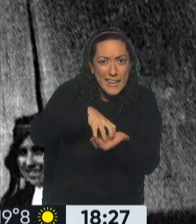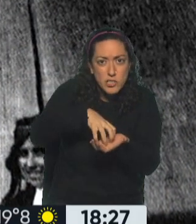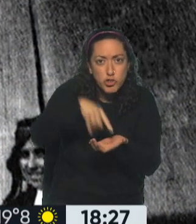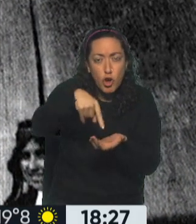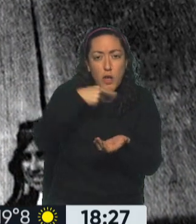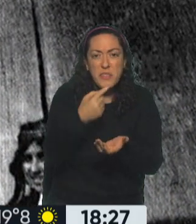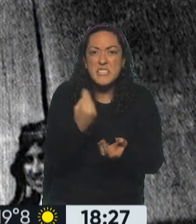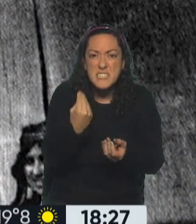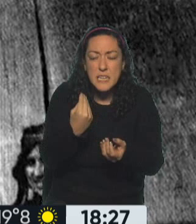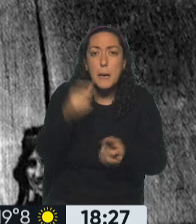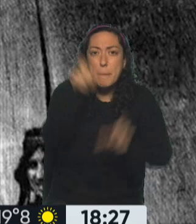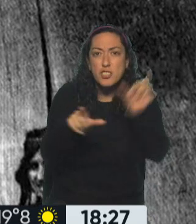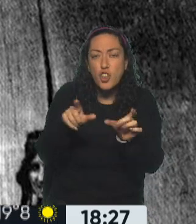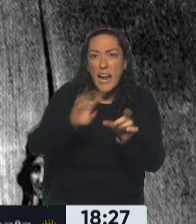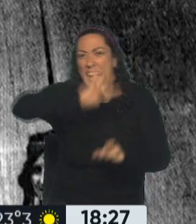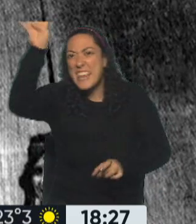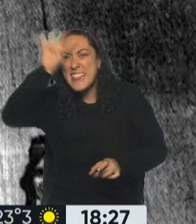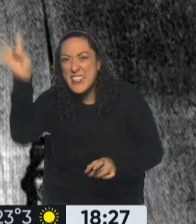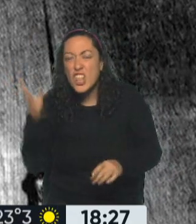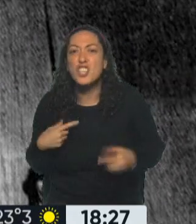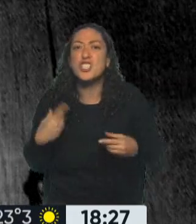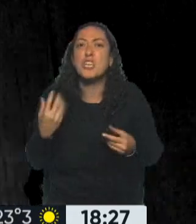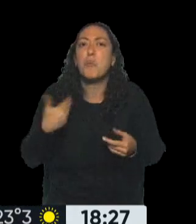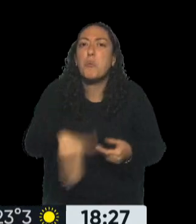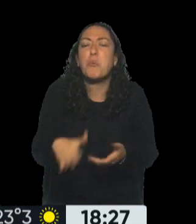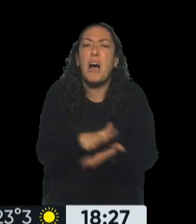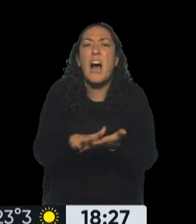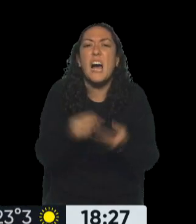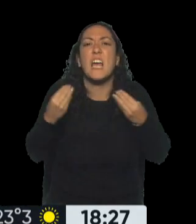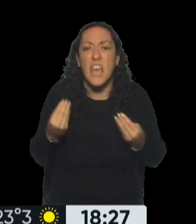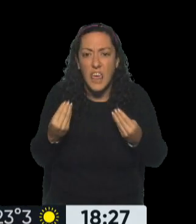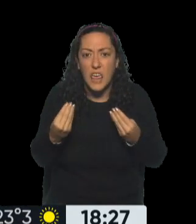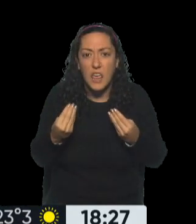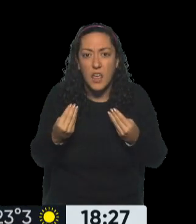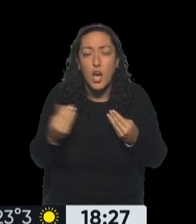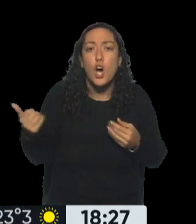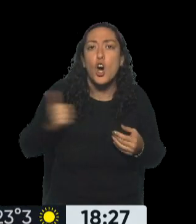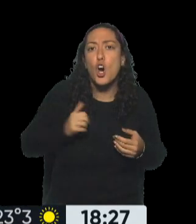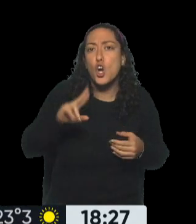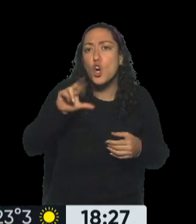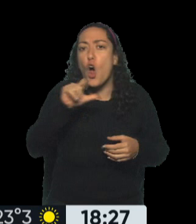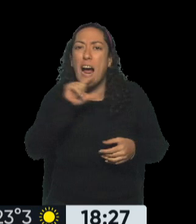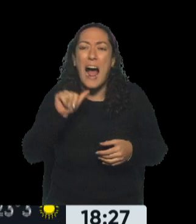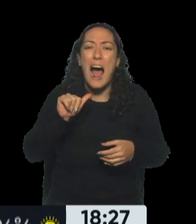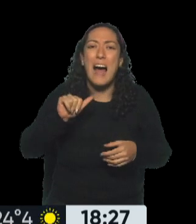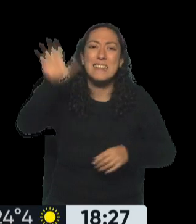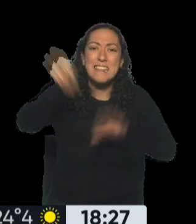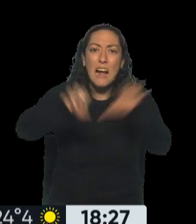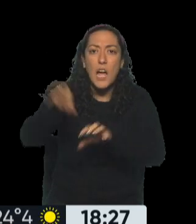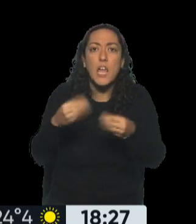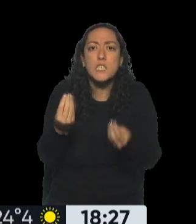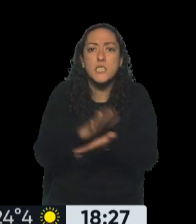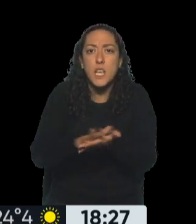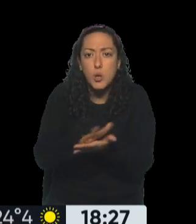vamos a hacer con los indios? ¿No? Se decía así, ¿qué vamos a hacer con los indios que trae el general Roca? Y la decisión que se tomó